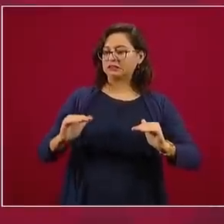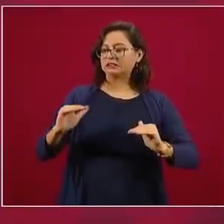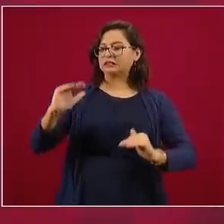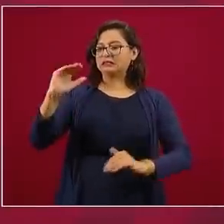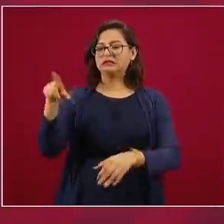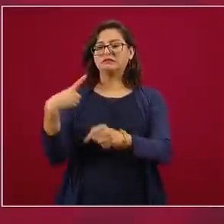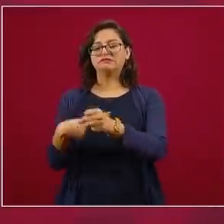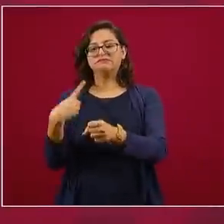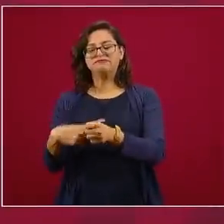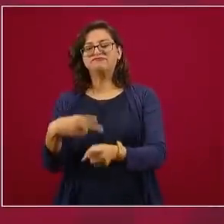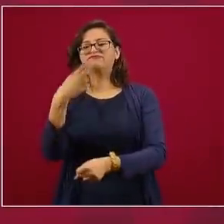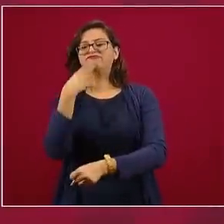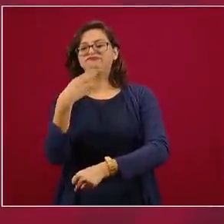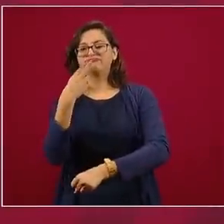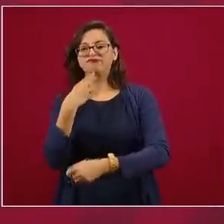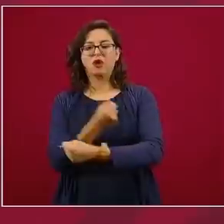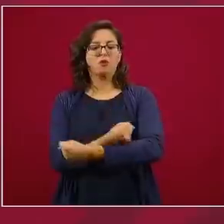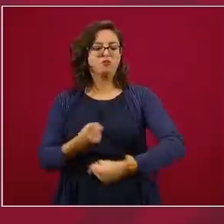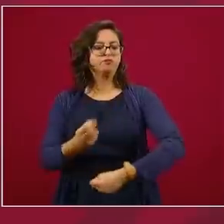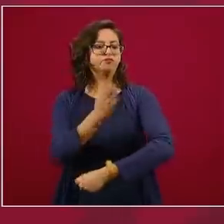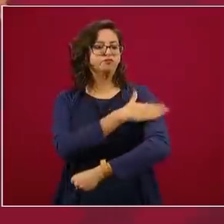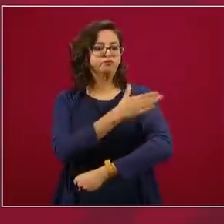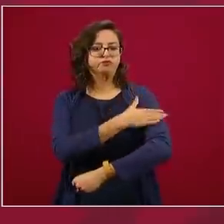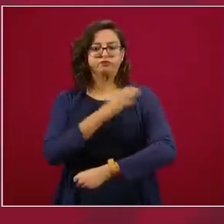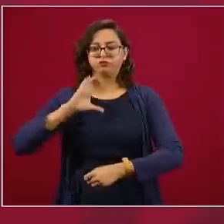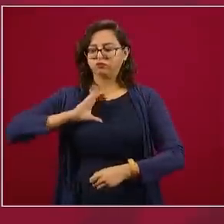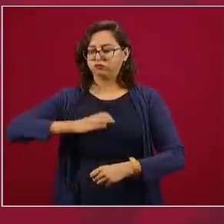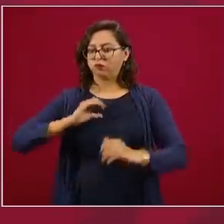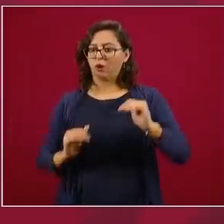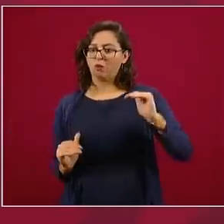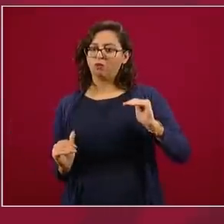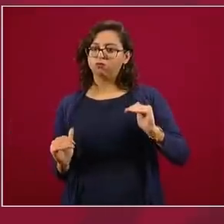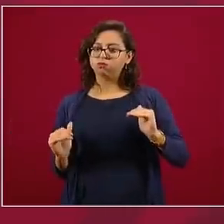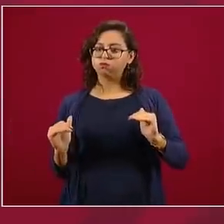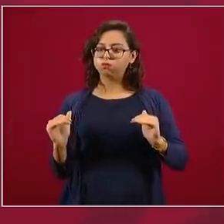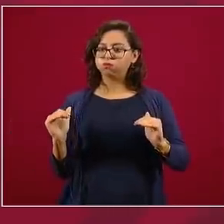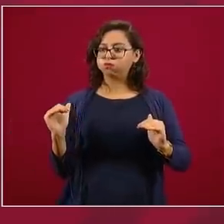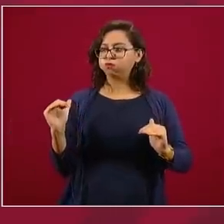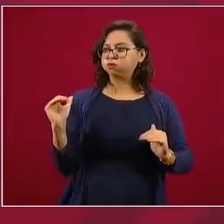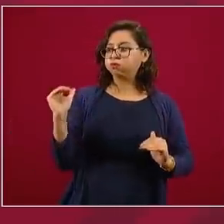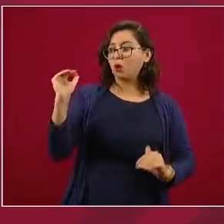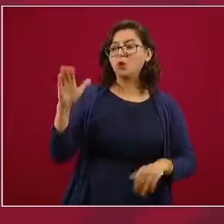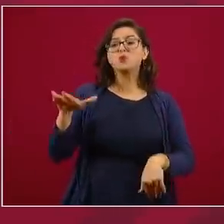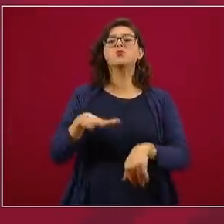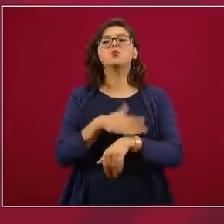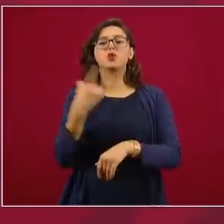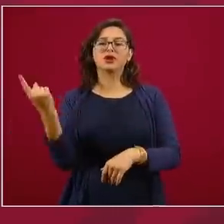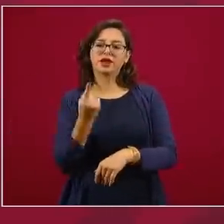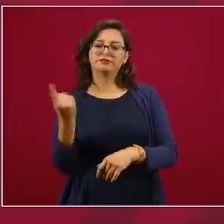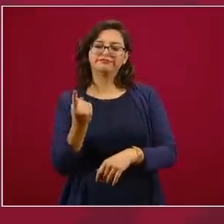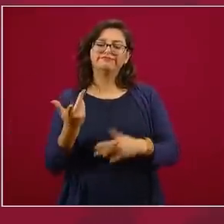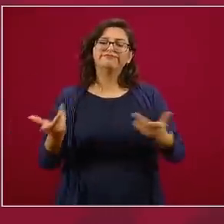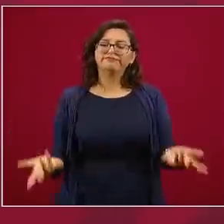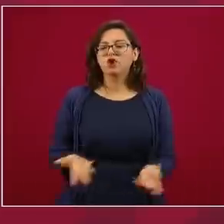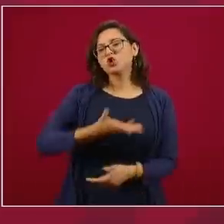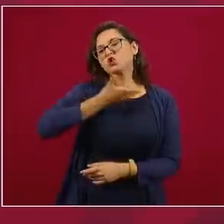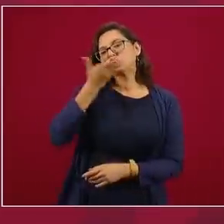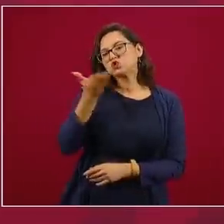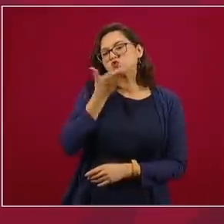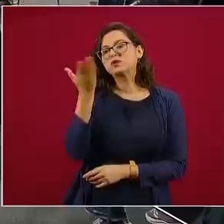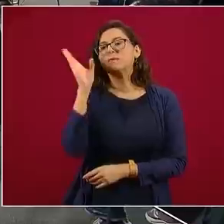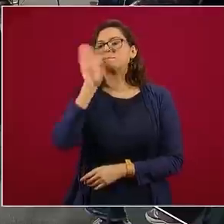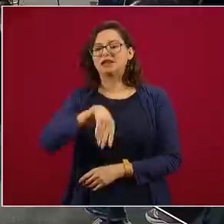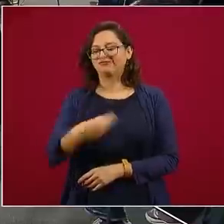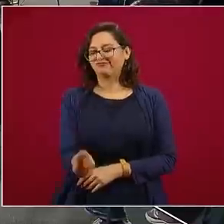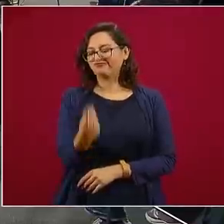obesidad, sobrepeso, hipertensión, cánceres, etc. Y esto tiene que ver, lo hemos comentado ya mucho, con estilos de vida y en particular